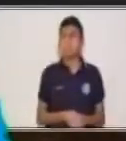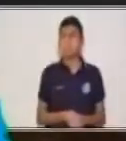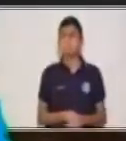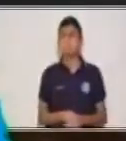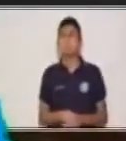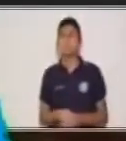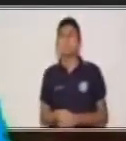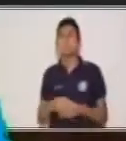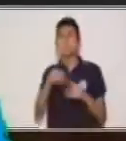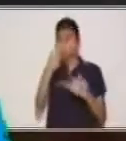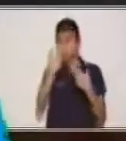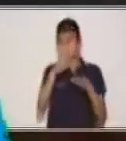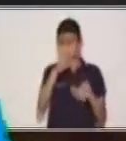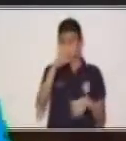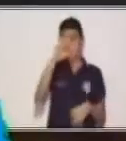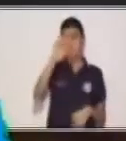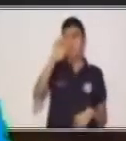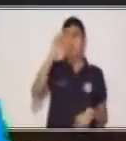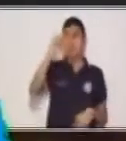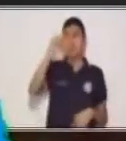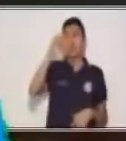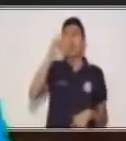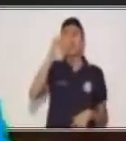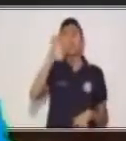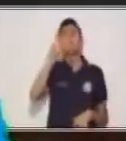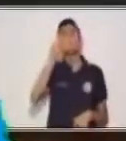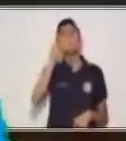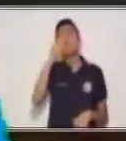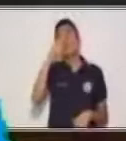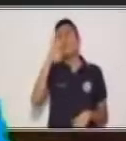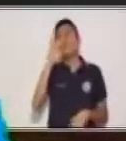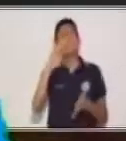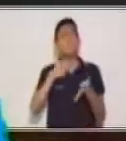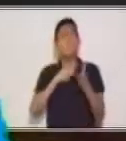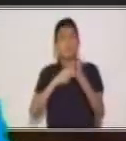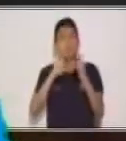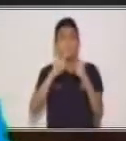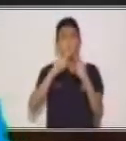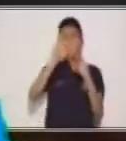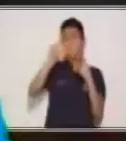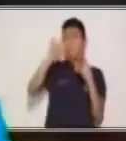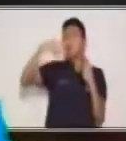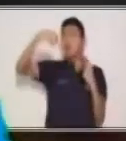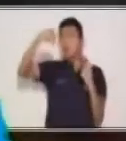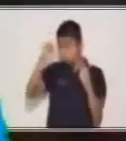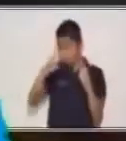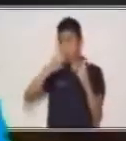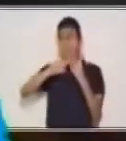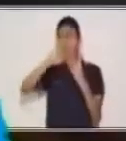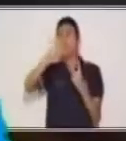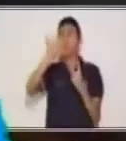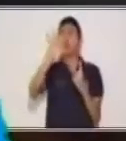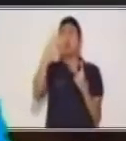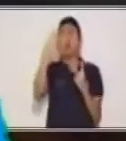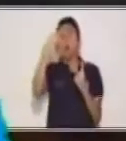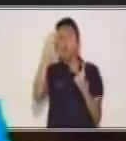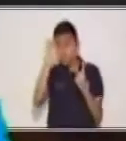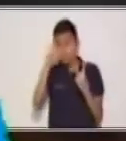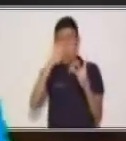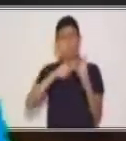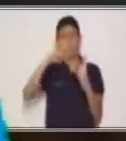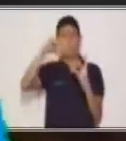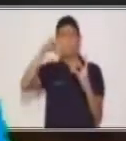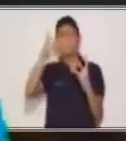Y como podemos ver, acá ya nos dicen nombres. Lupe, José y María robaron la tienda. Ya